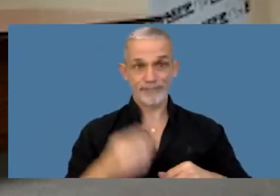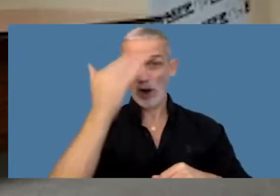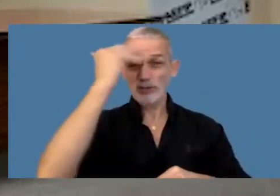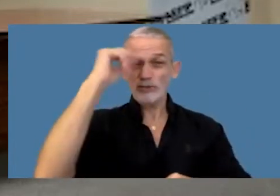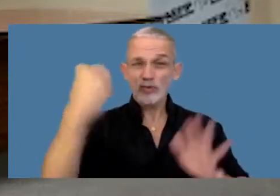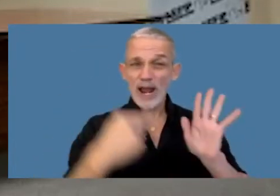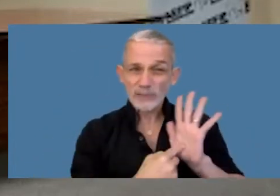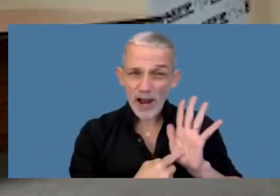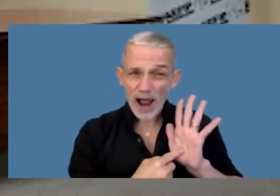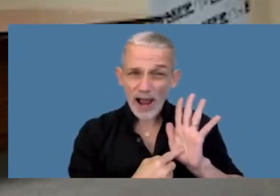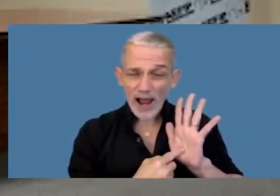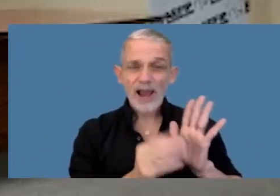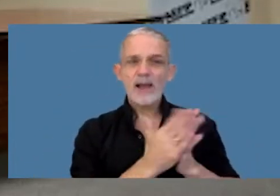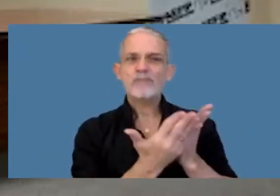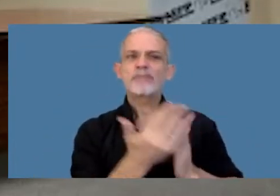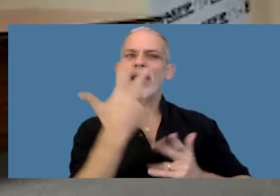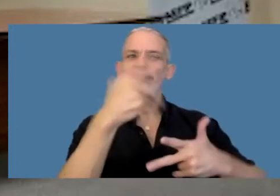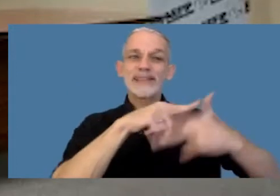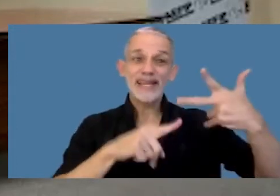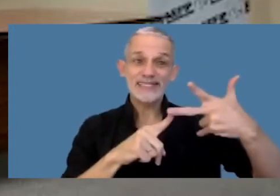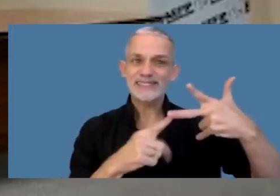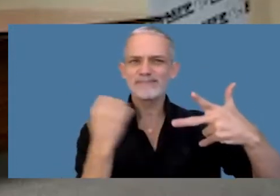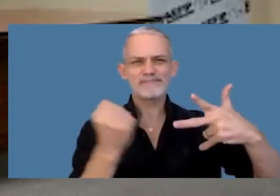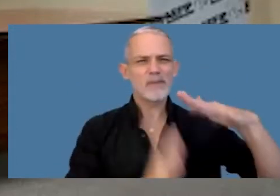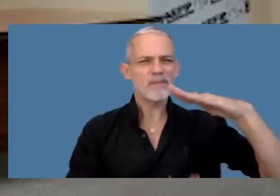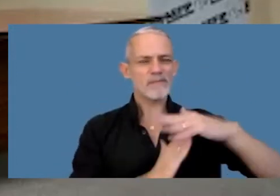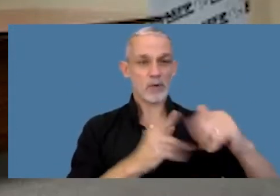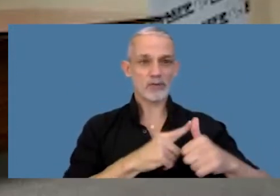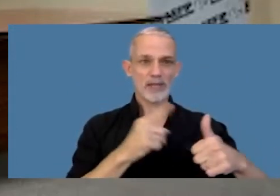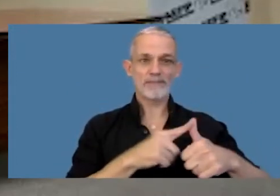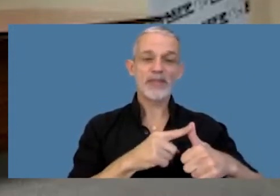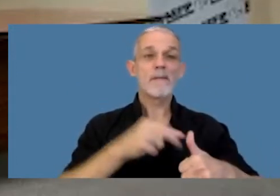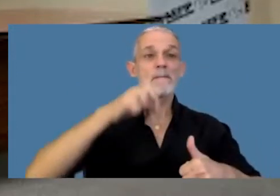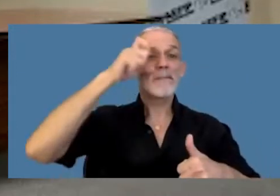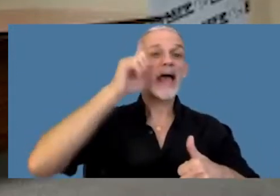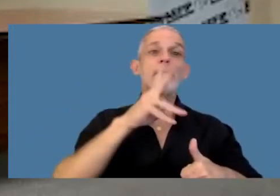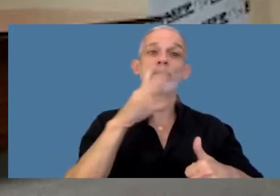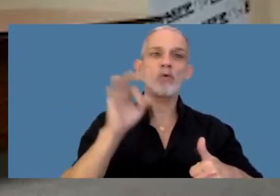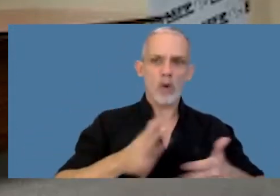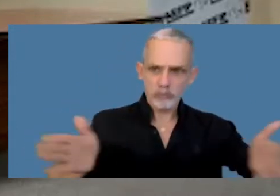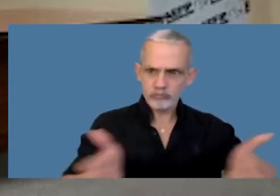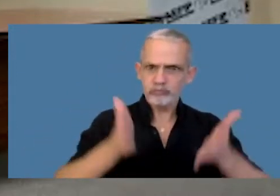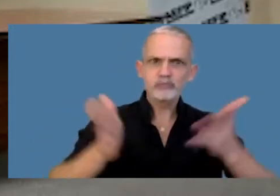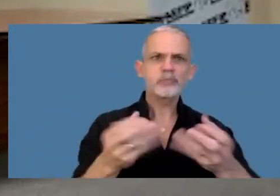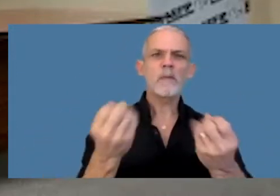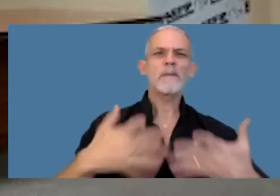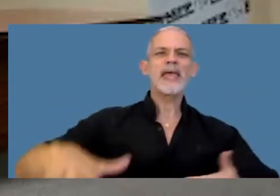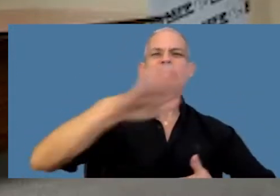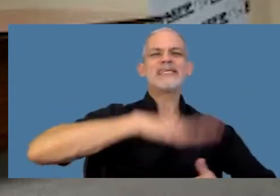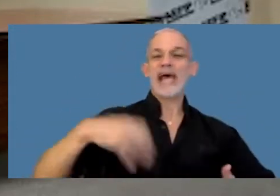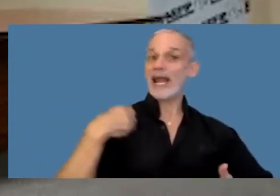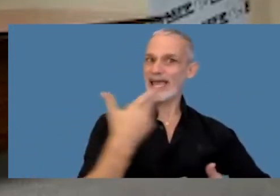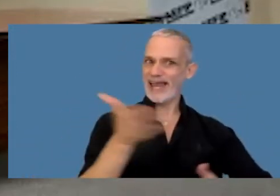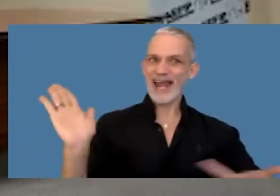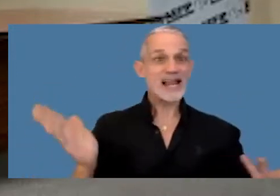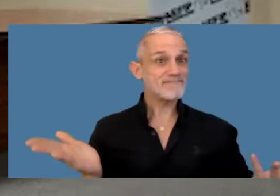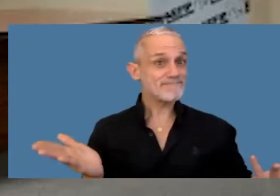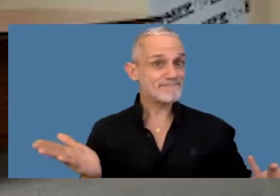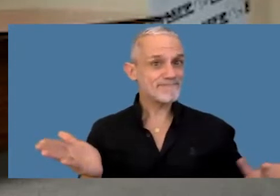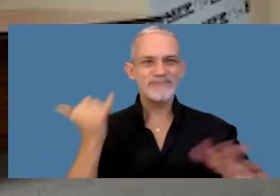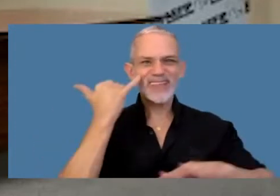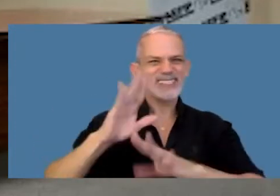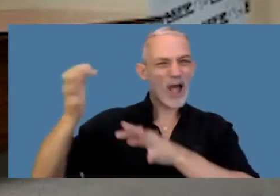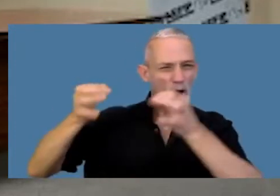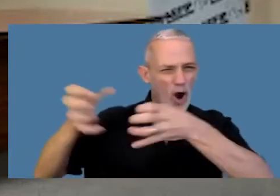Nacional tiene tres cosas fundamentales. Por un lado, el preámbulo que dice promover el bienestar general. Sobre eso, la Corte, en